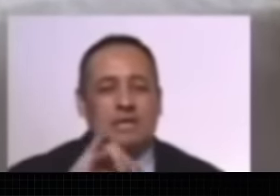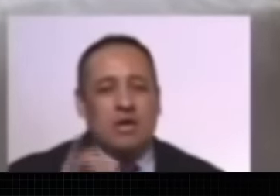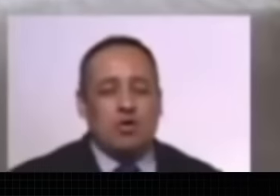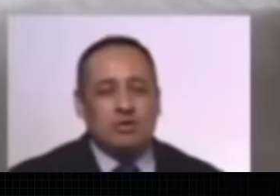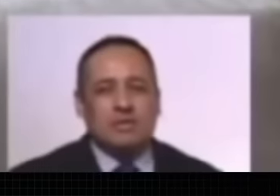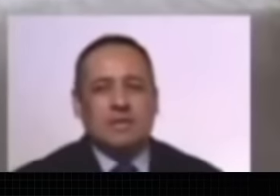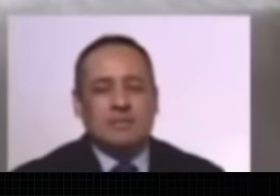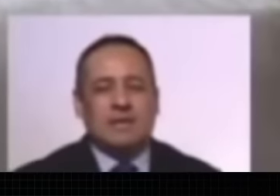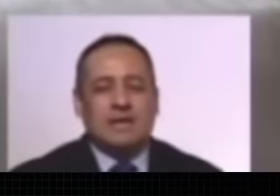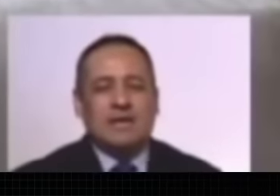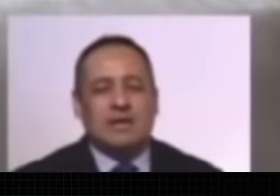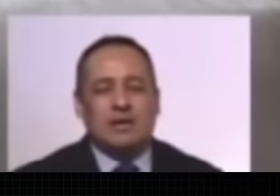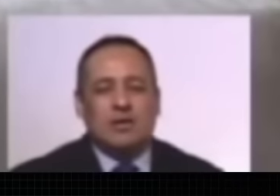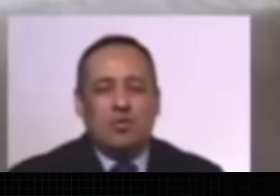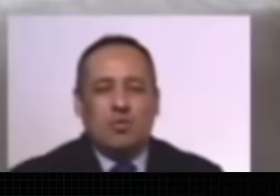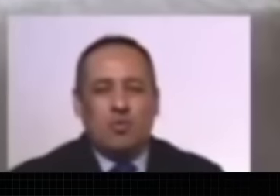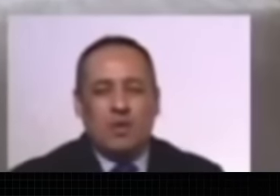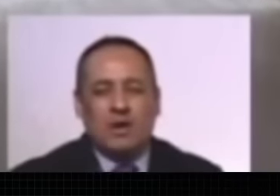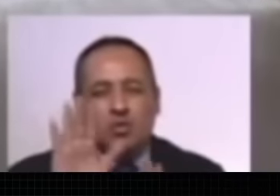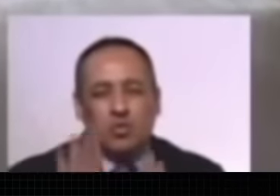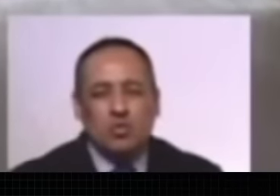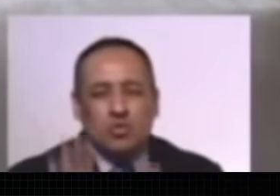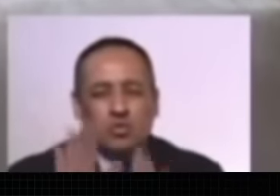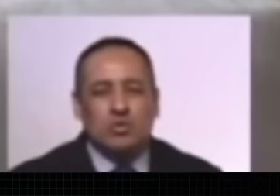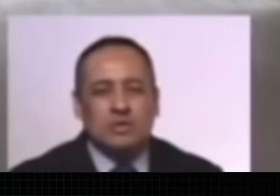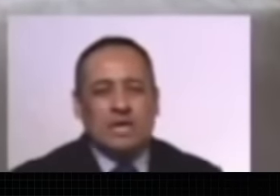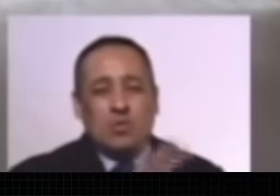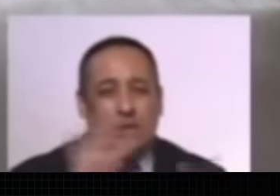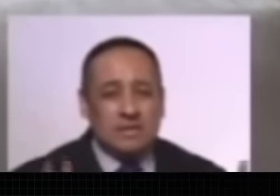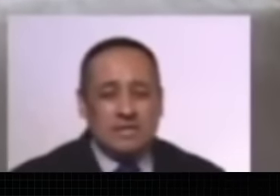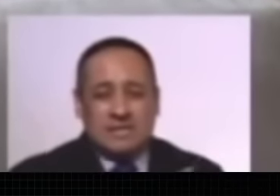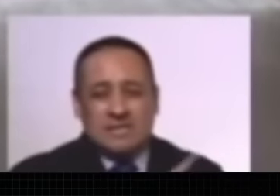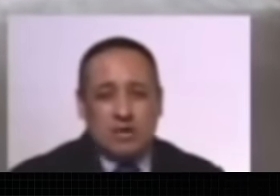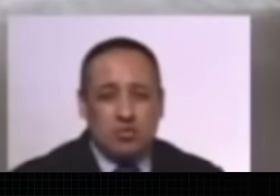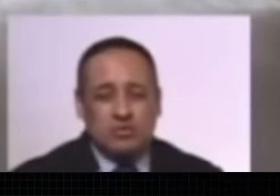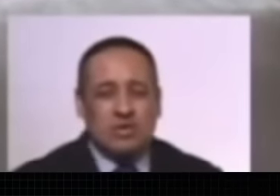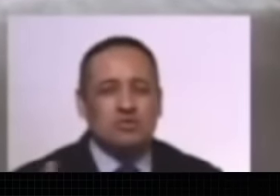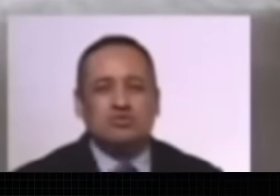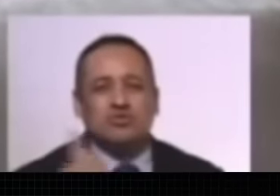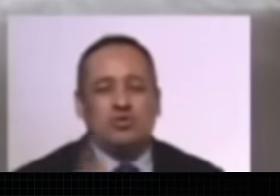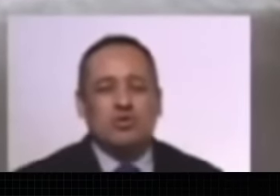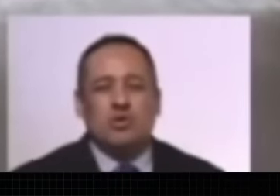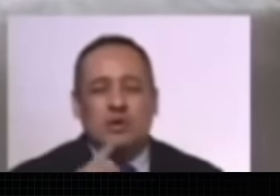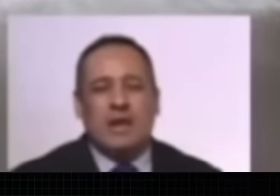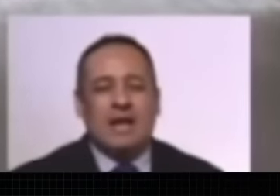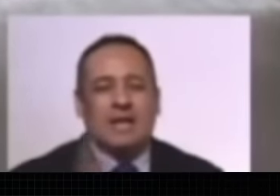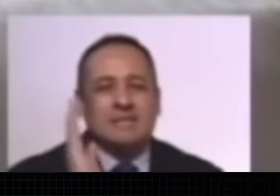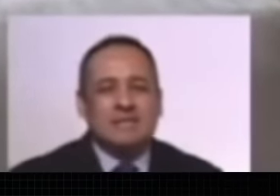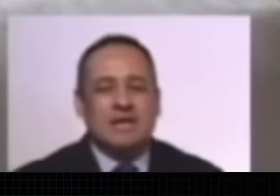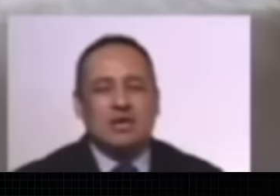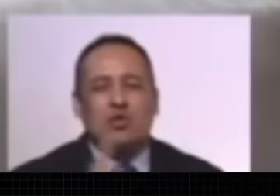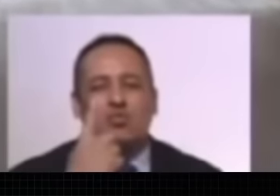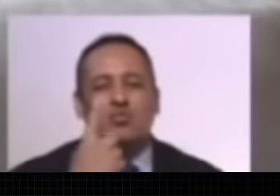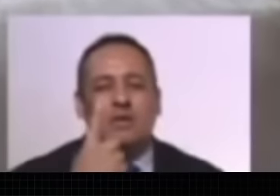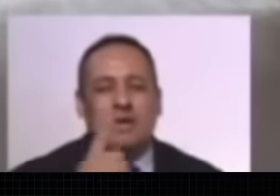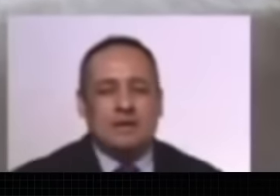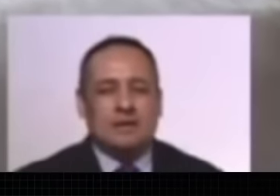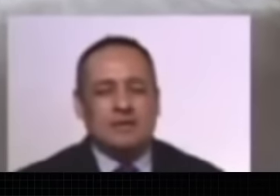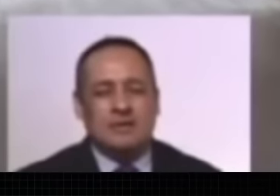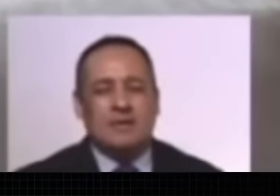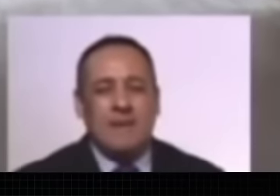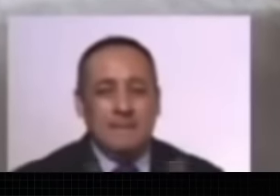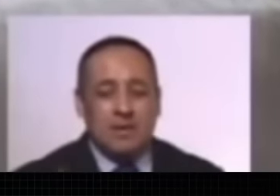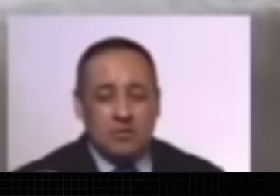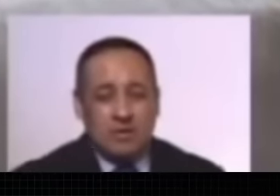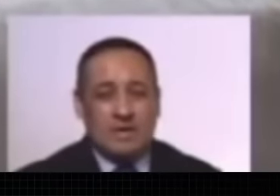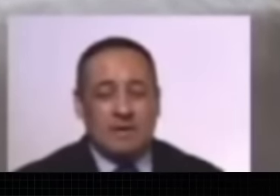que la trata con guantes de seda y que de 47 denuncias solo la ha sancionado en una, pero que